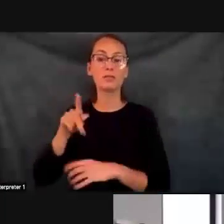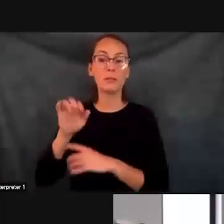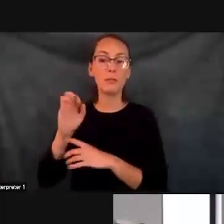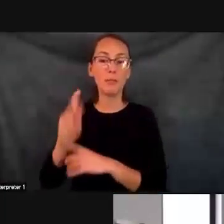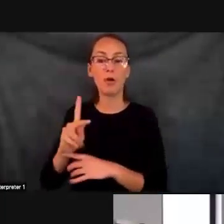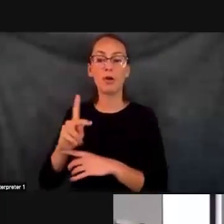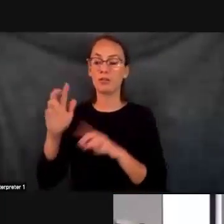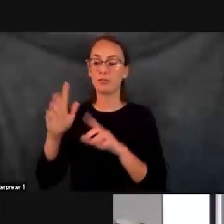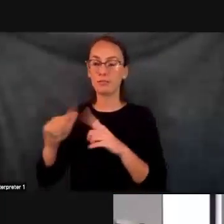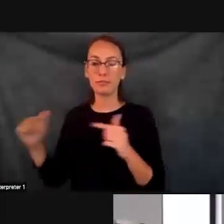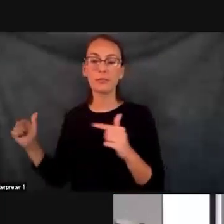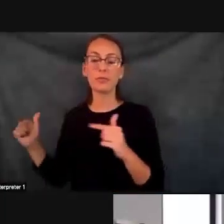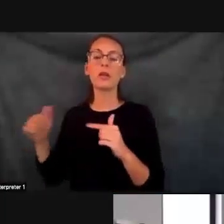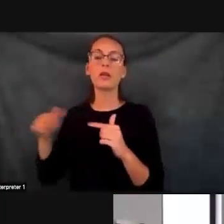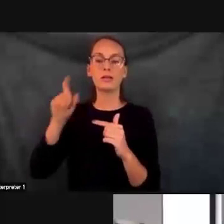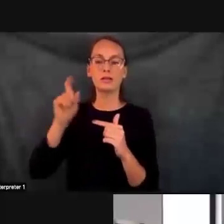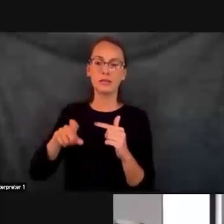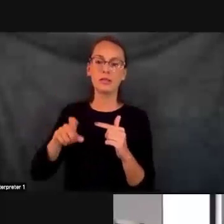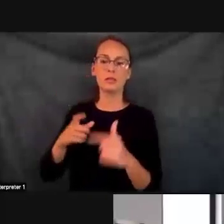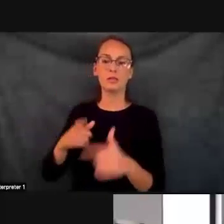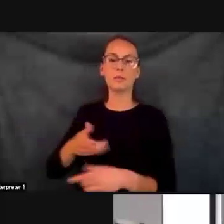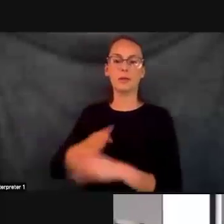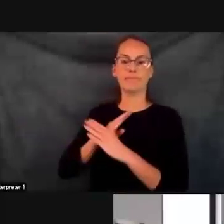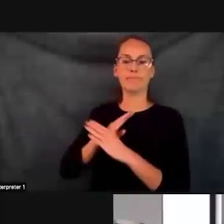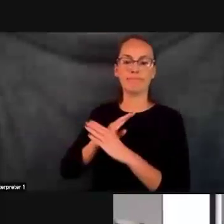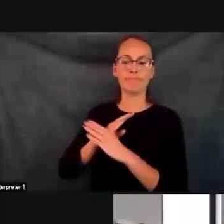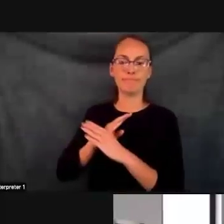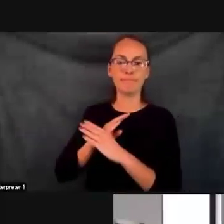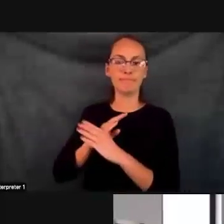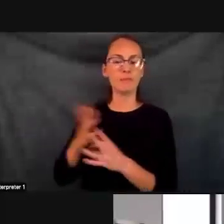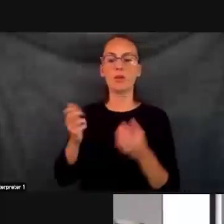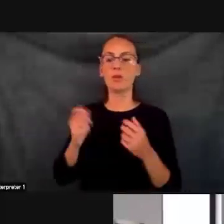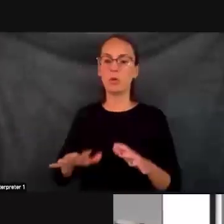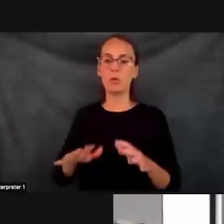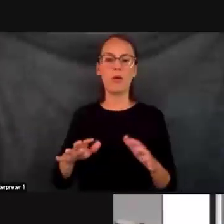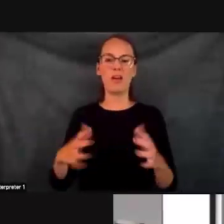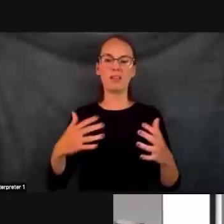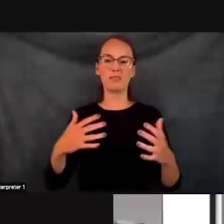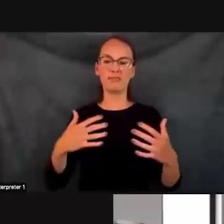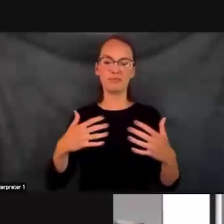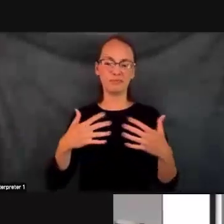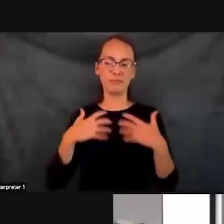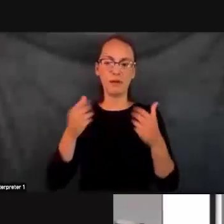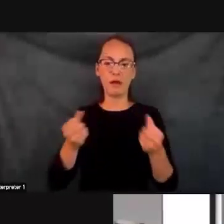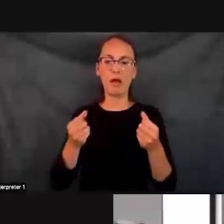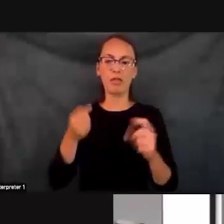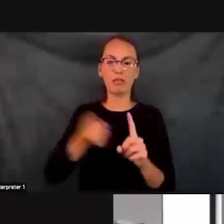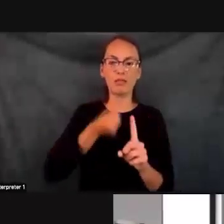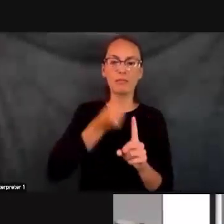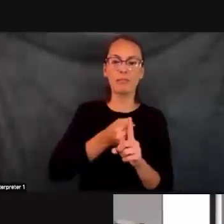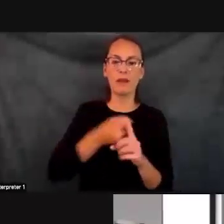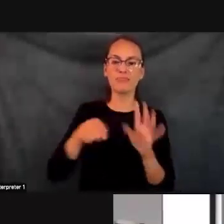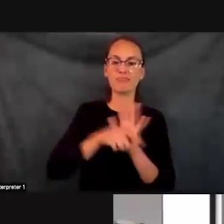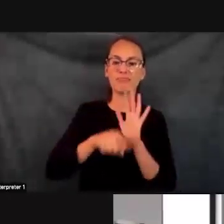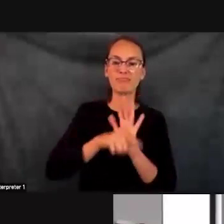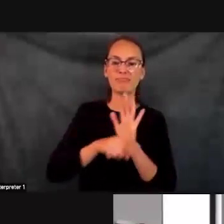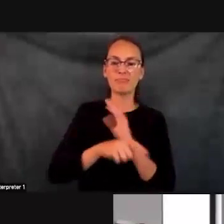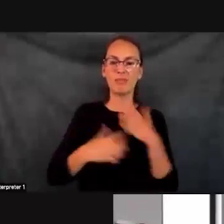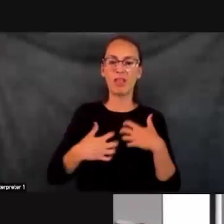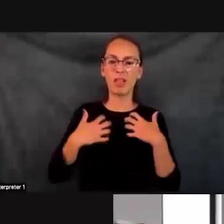para peatones y parques y ciclistas. Hay que mitigar los impactos de construcción.